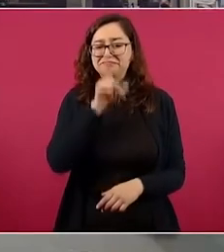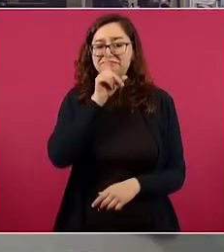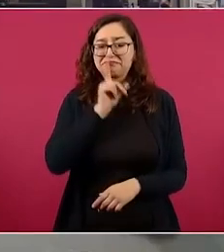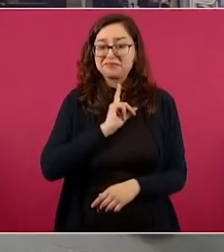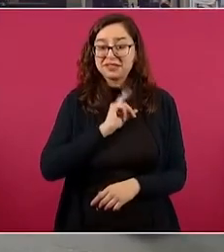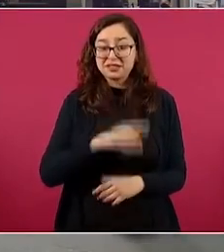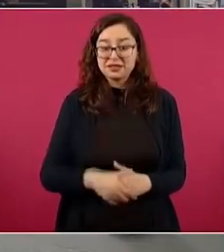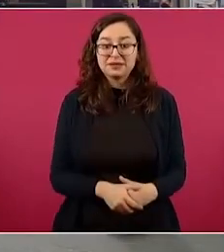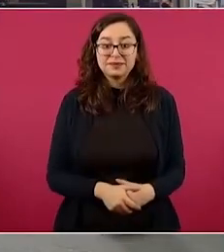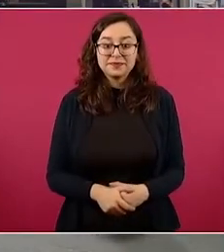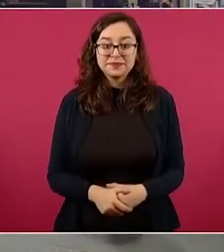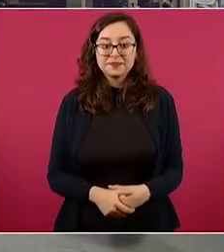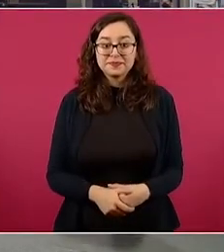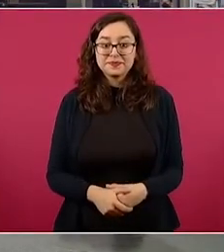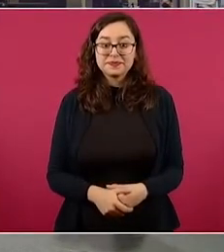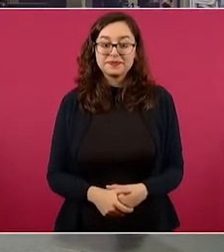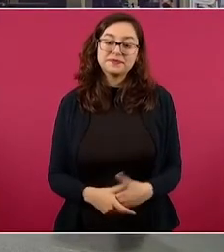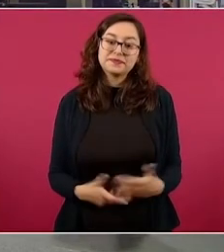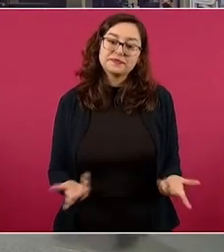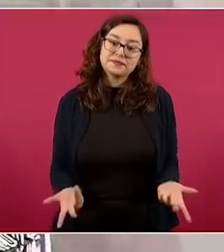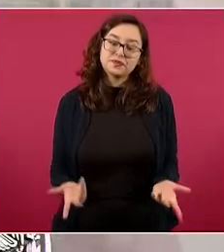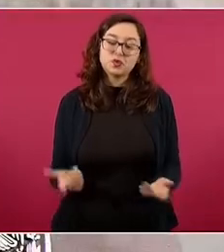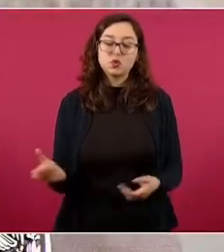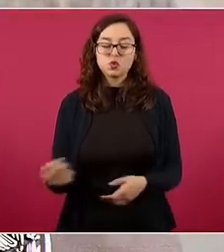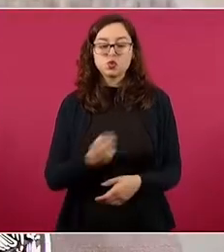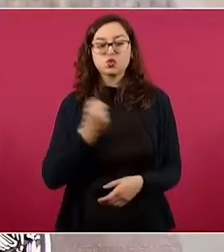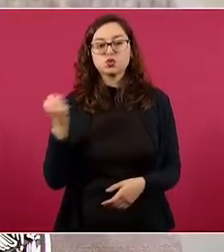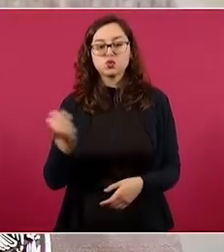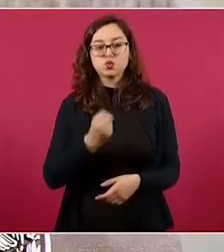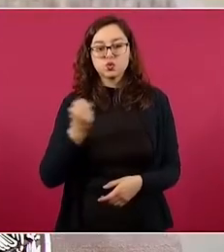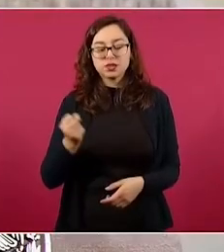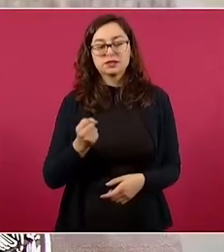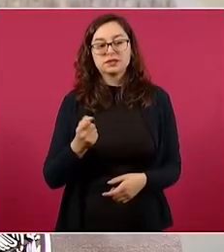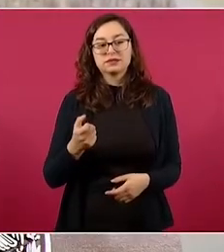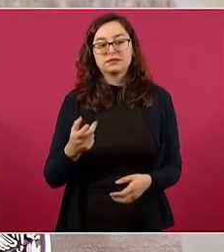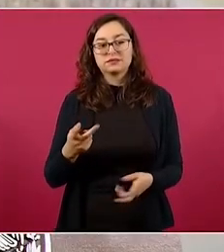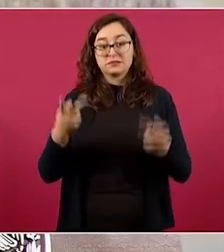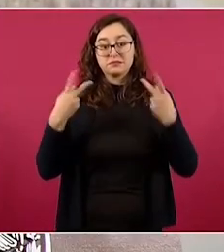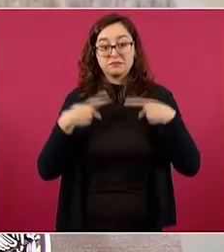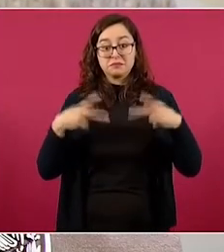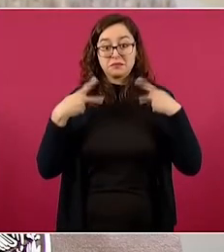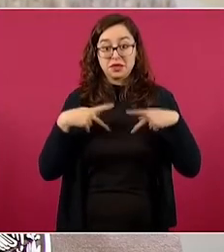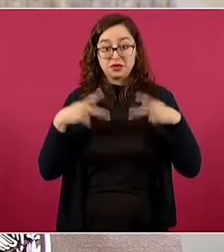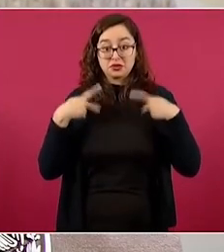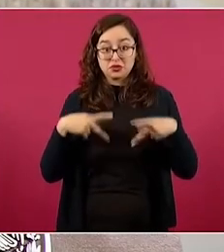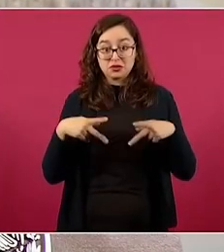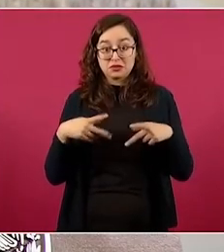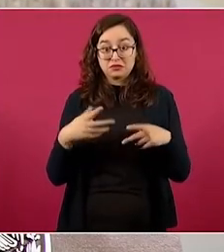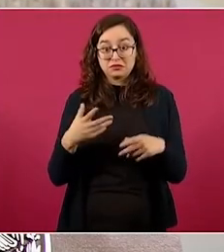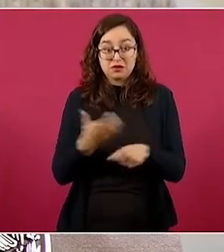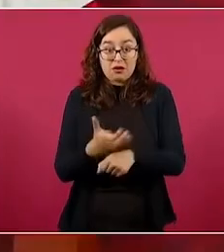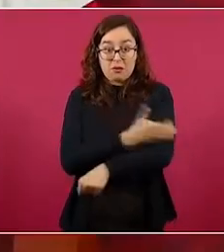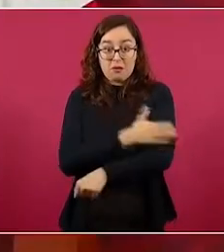Afortunadamente, gente que venía en el avión se portó muy bien,